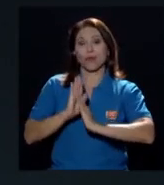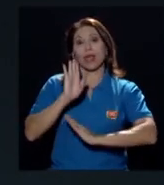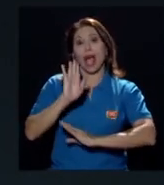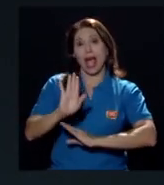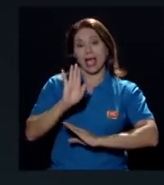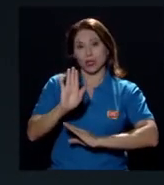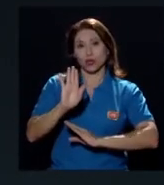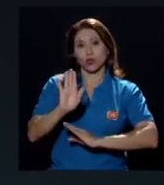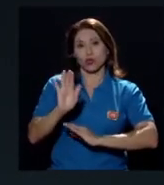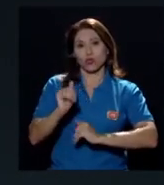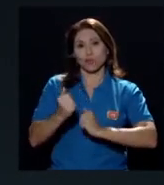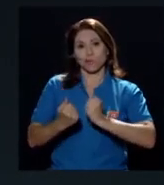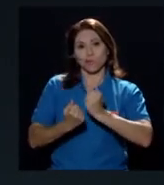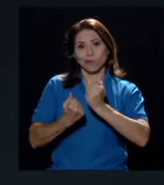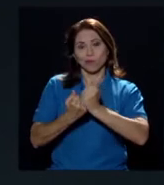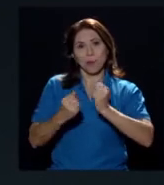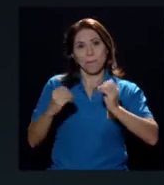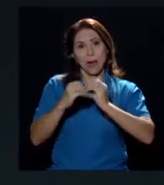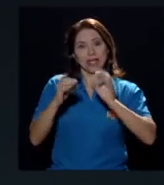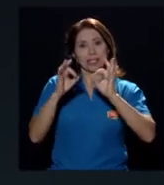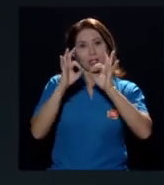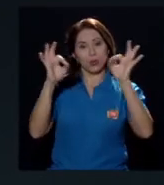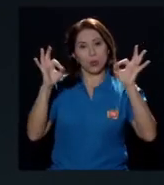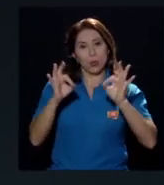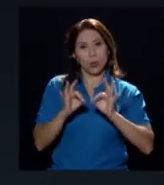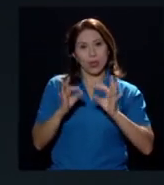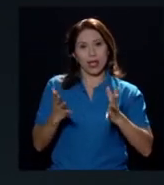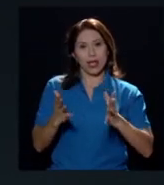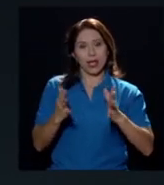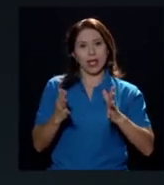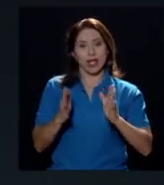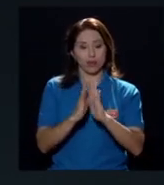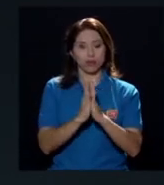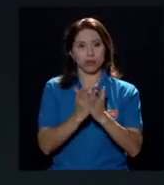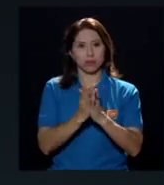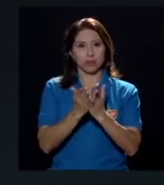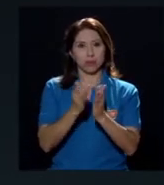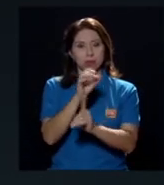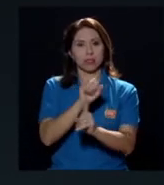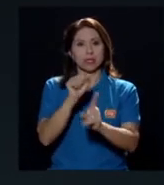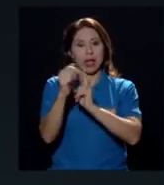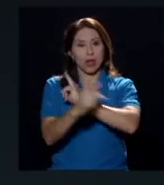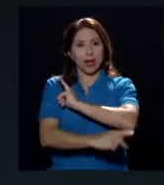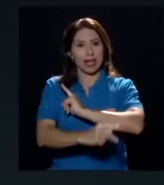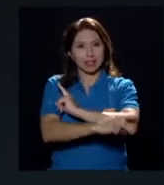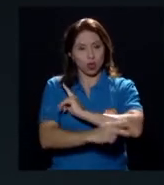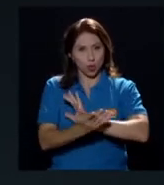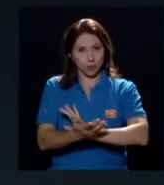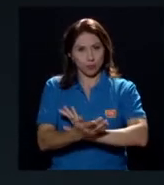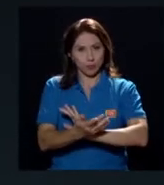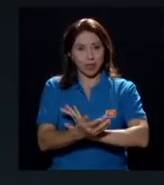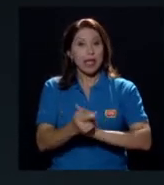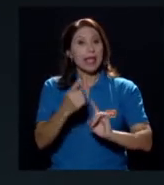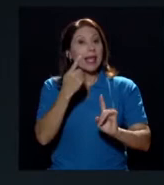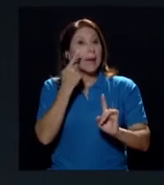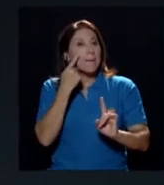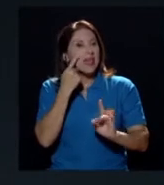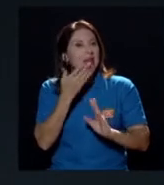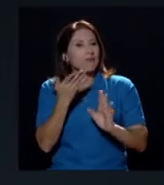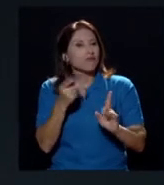más ilustre, el Estado de la Nación, que mirara a través de distintas